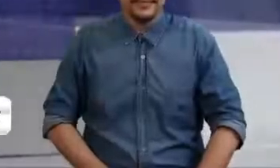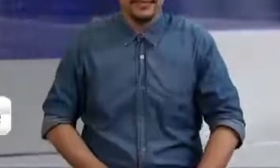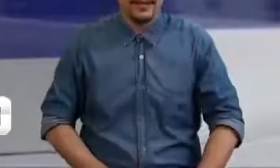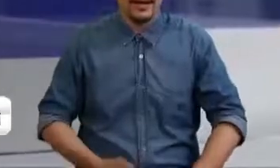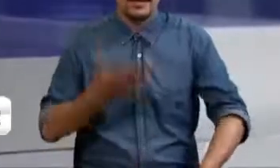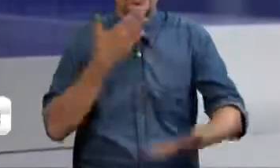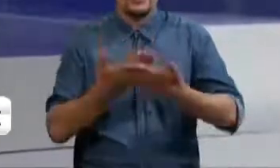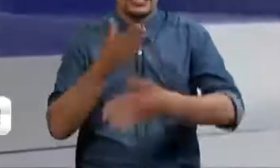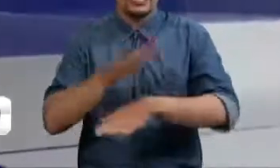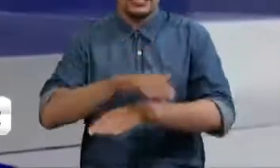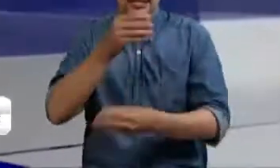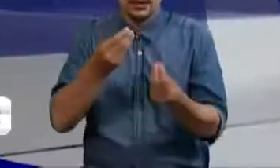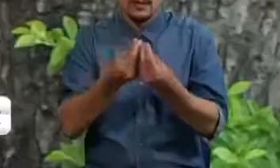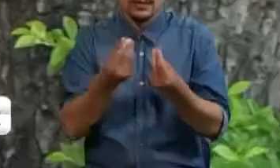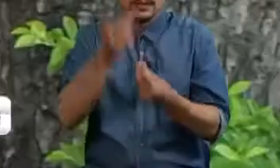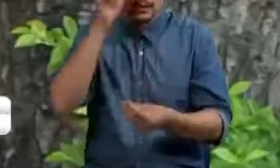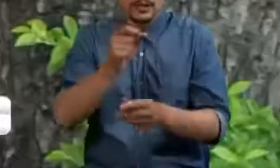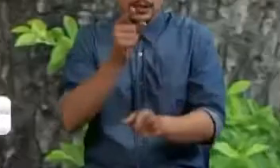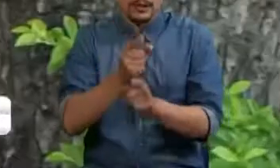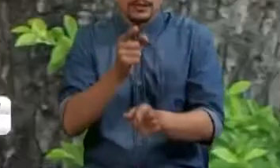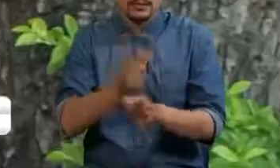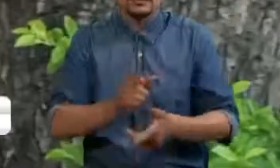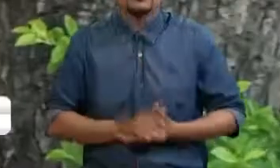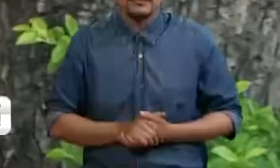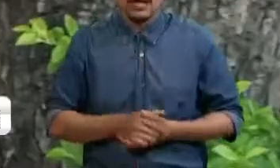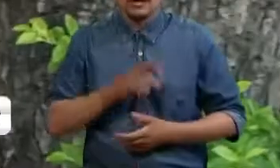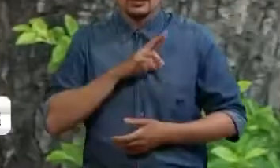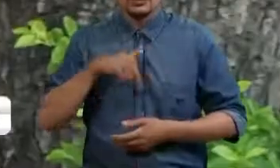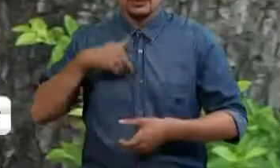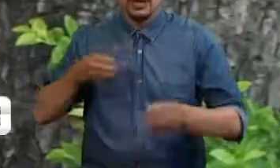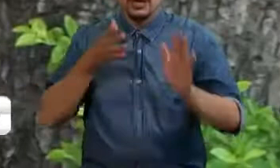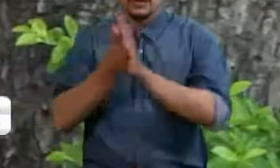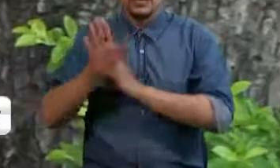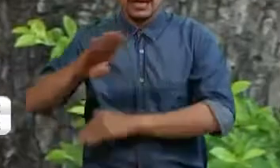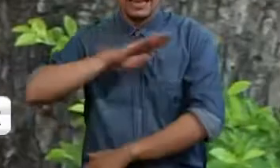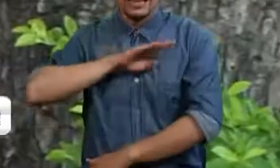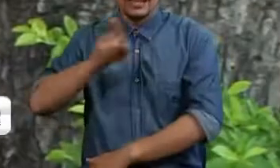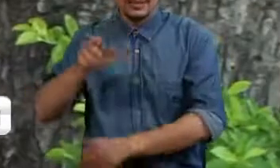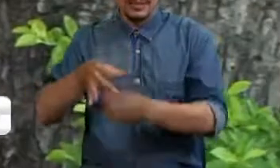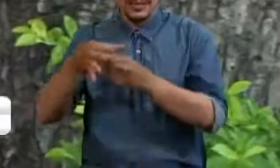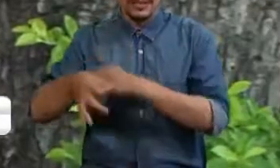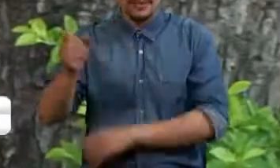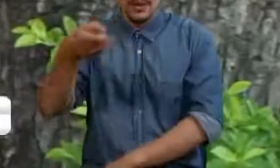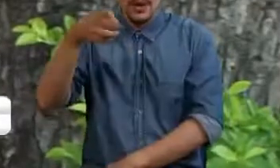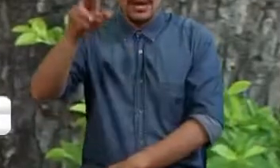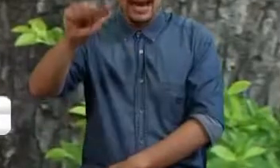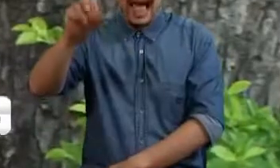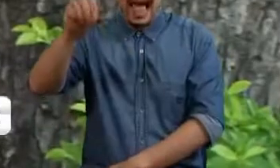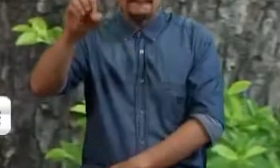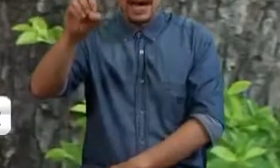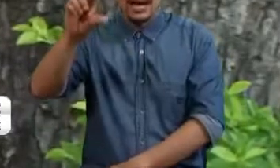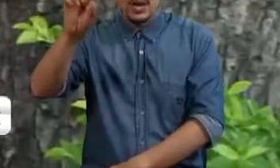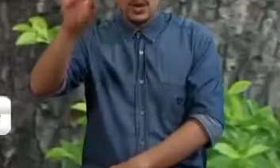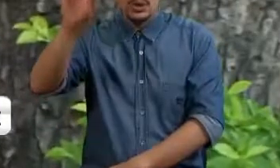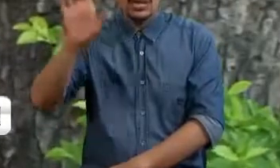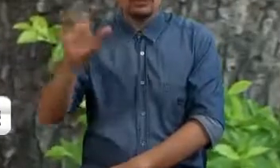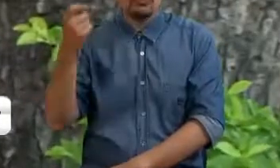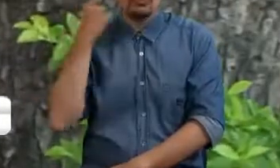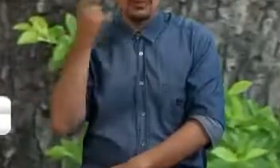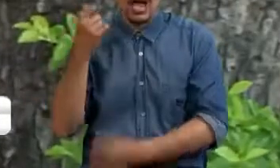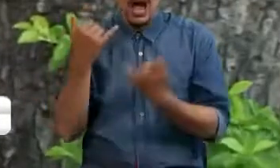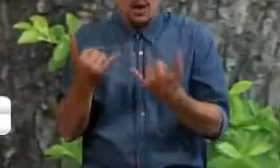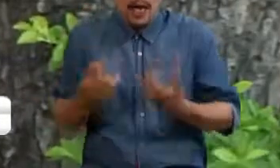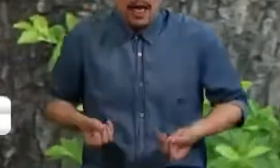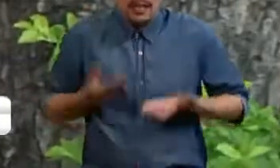buenas tardes compañeros y televidentes puede ser les contamos que el alcalde de gramalote hace unos días hizo el pronunciamiento de que hasta el